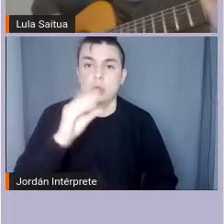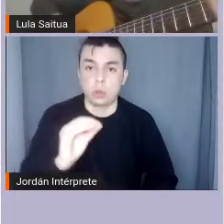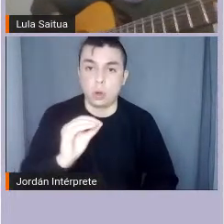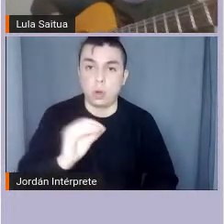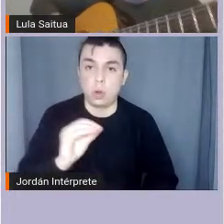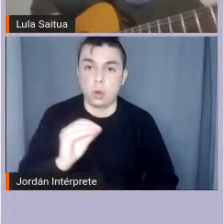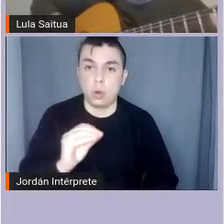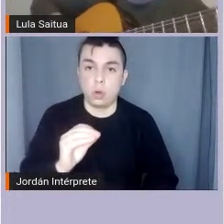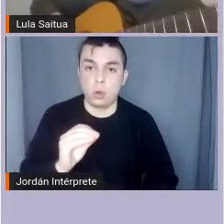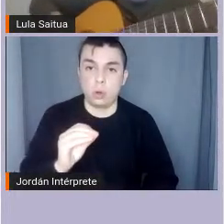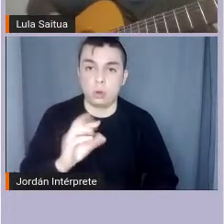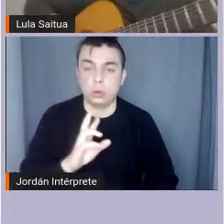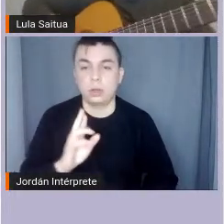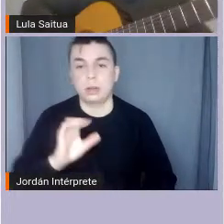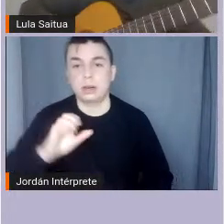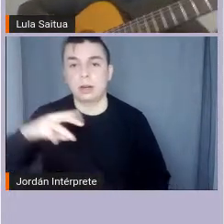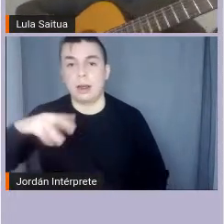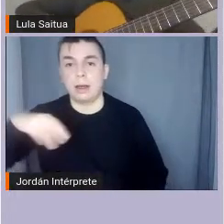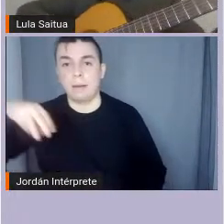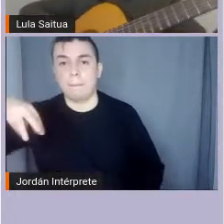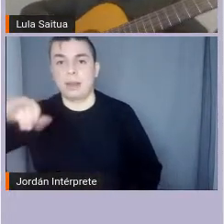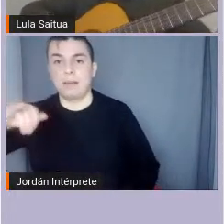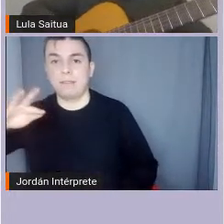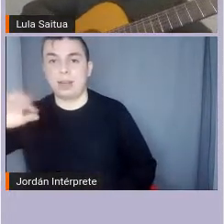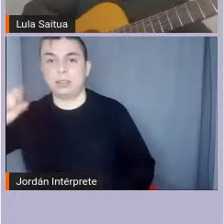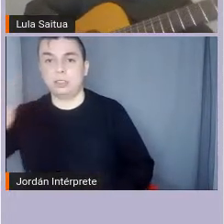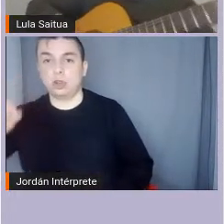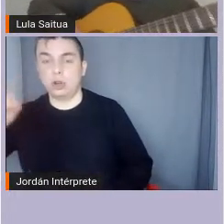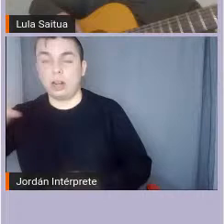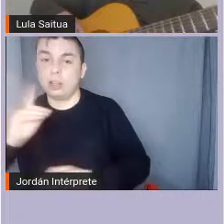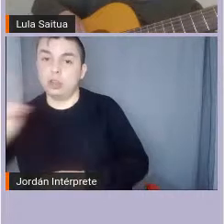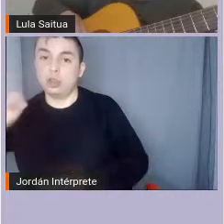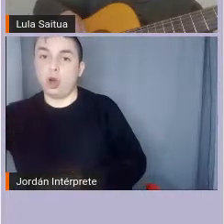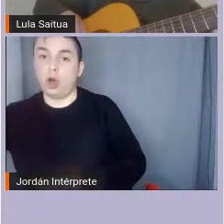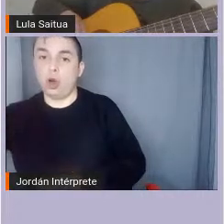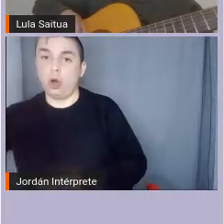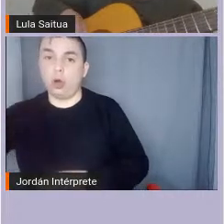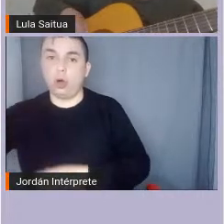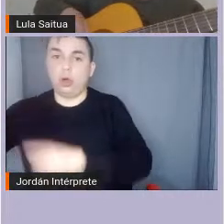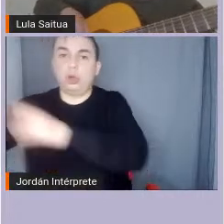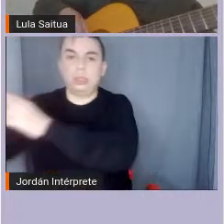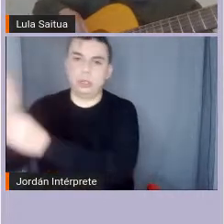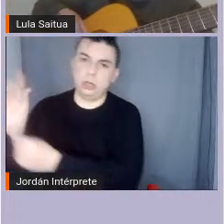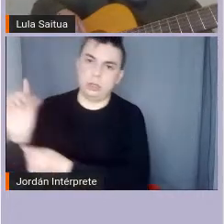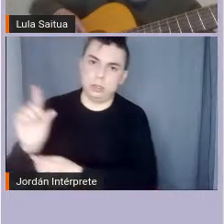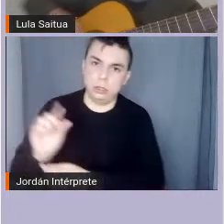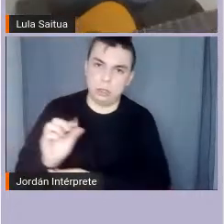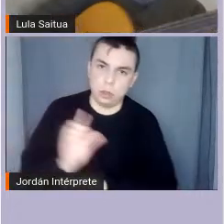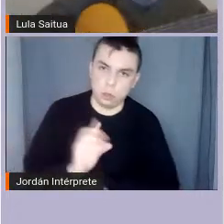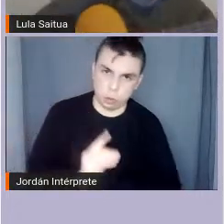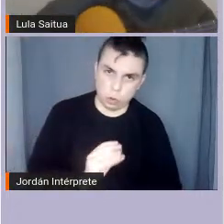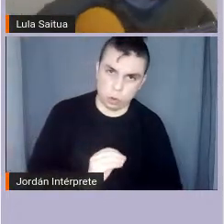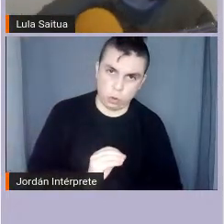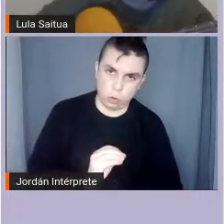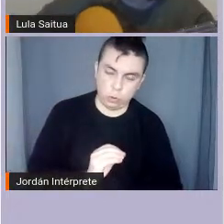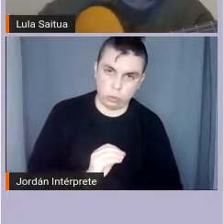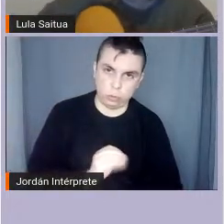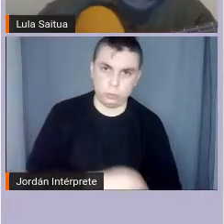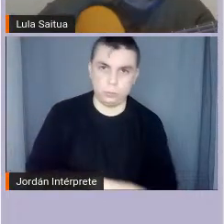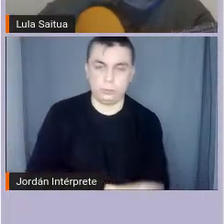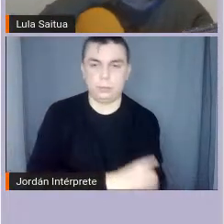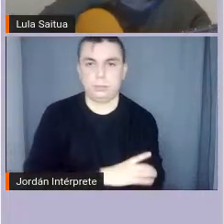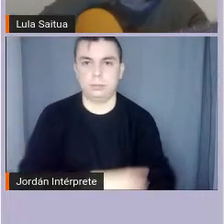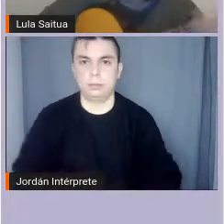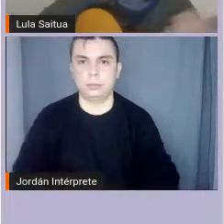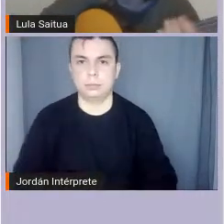Do, re, mi, fa, sol, la, si, do, si, la, sol, fa, mi, re, do. Aquí está la